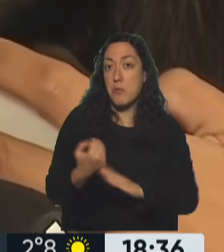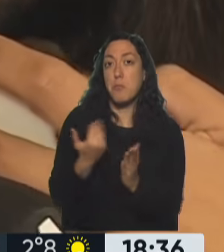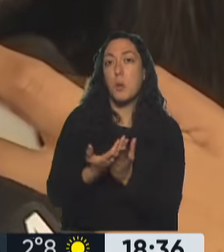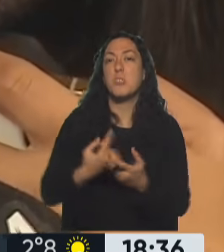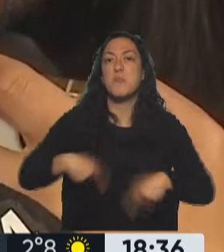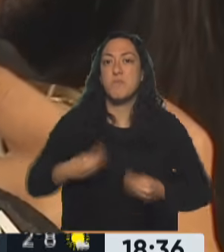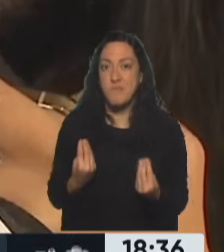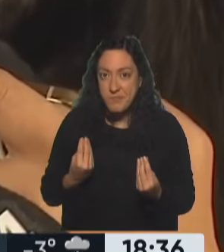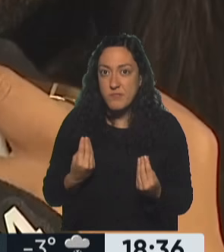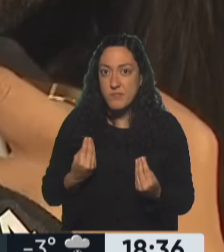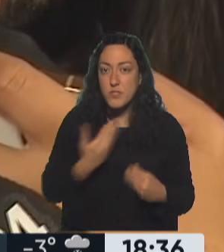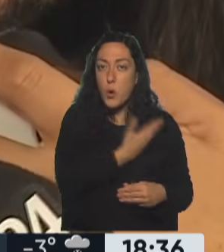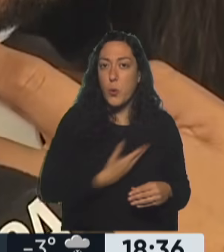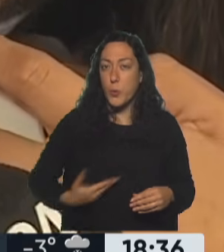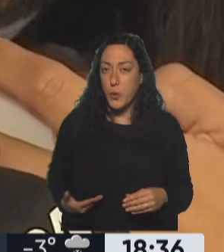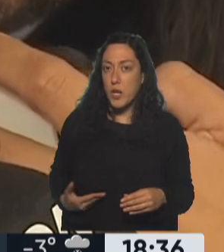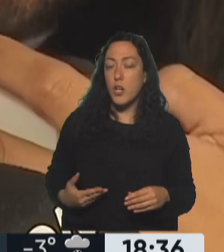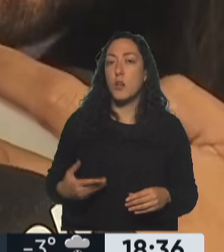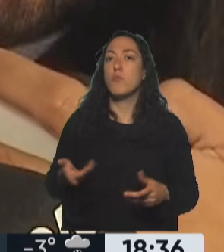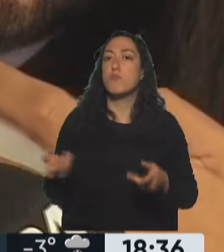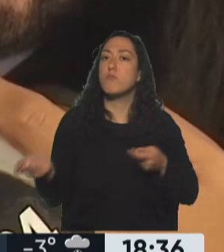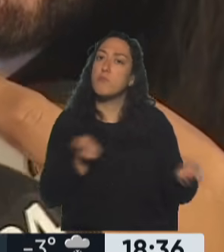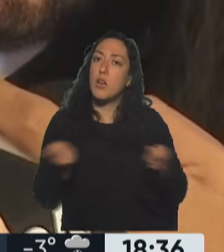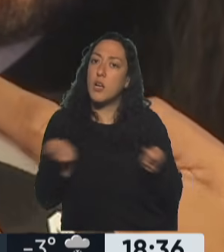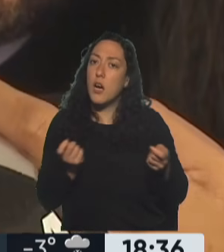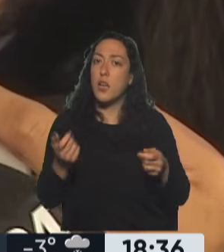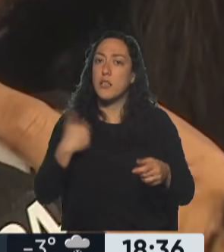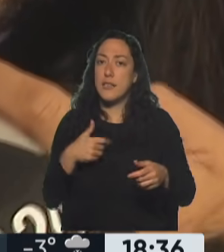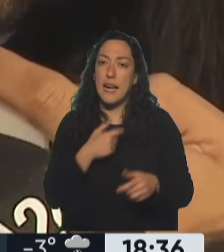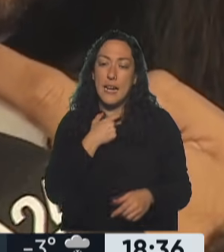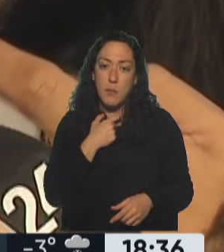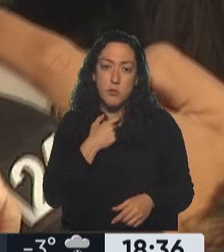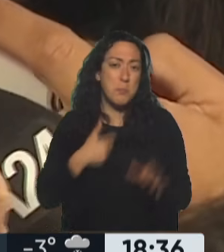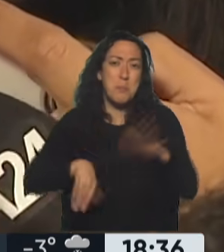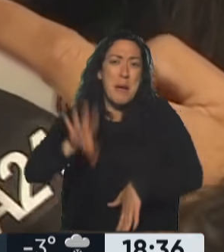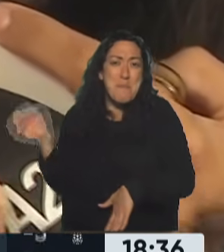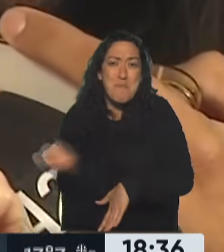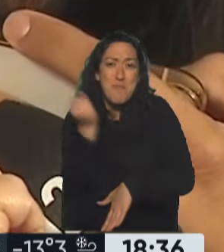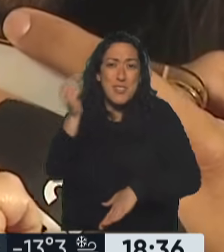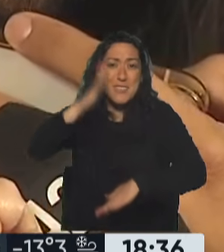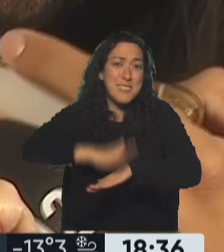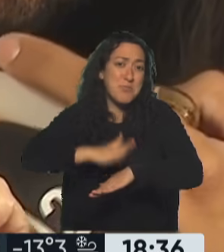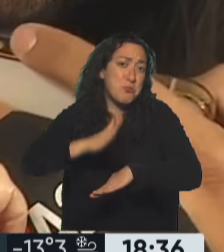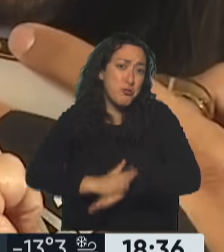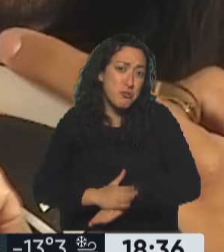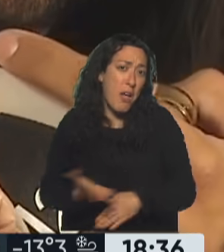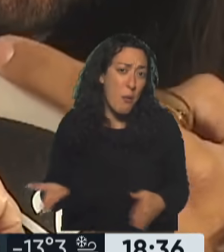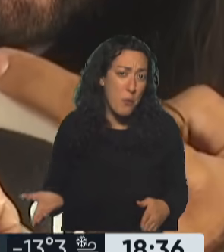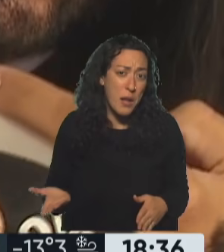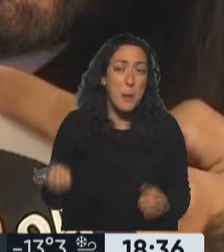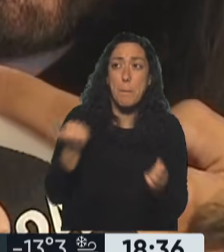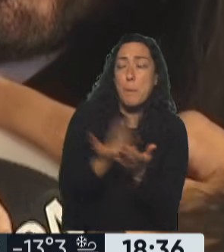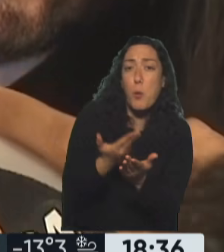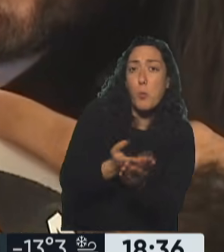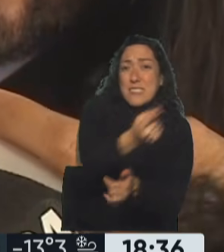la responsabilidad de gobernar la Argentina. Lo primero que requiere es responsabilidad a la hora de plantear,